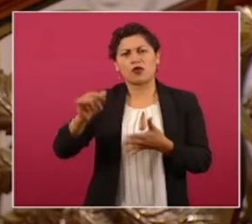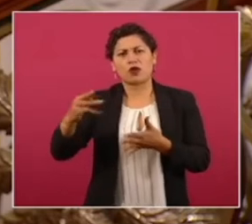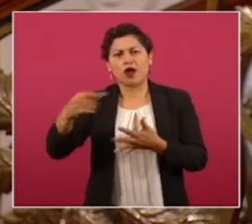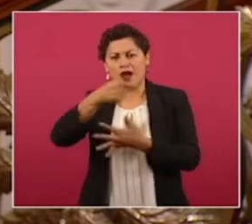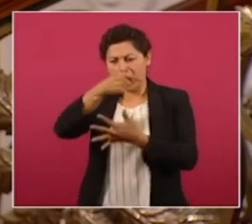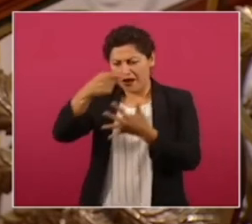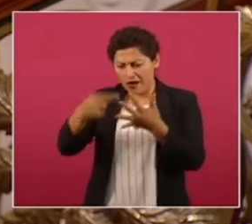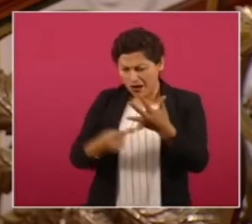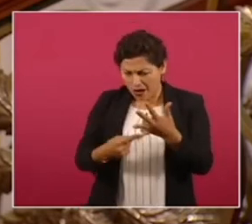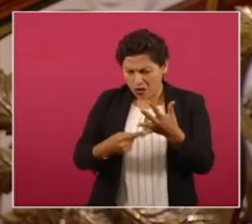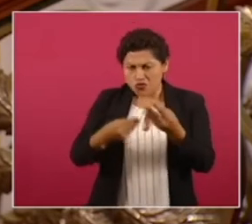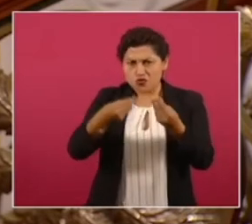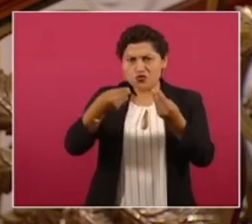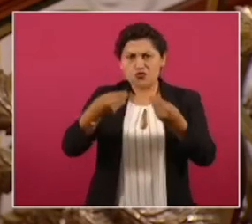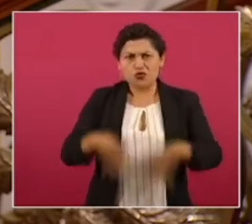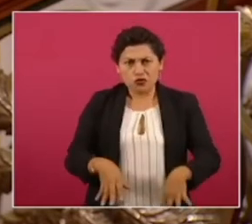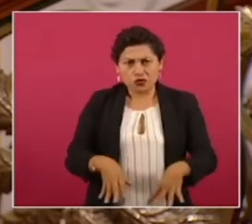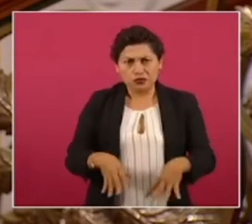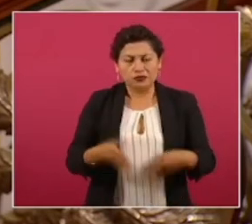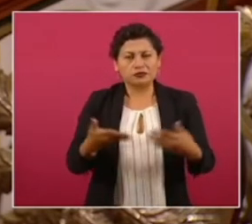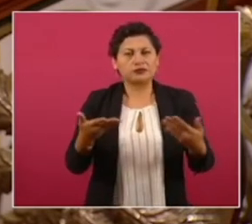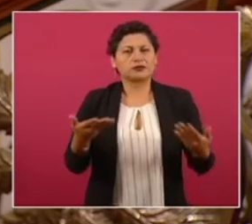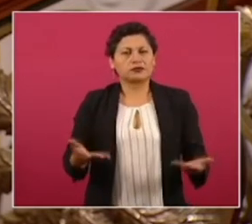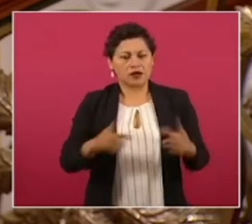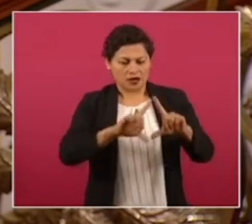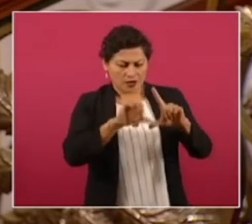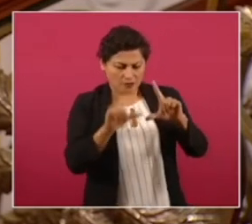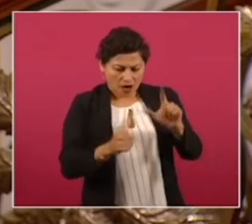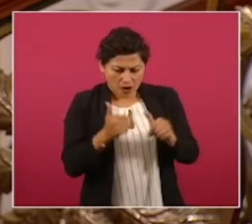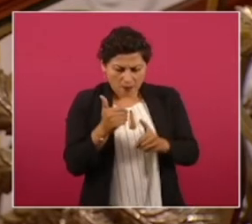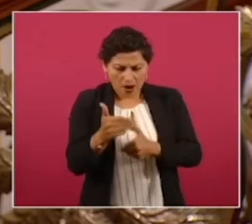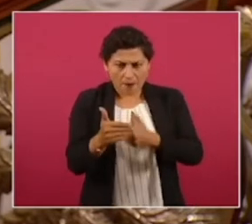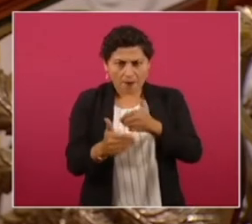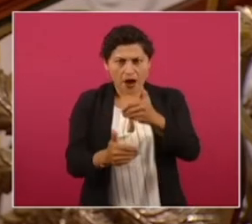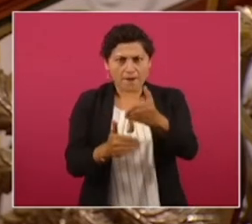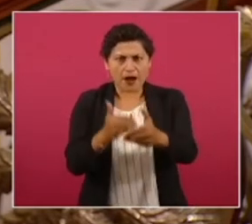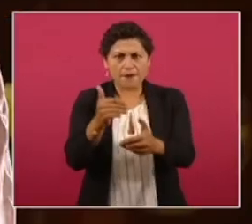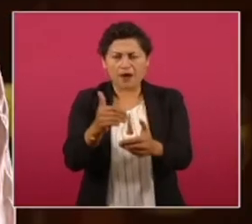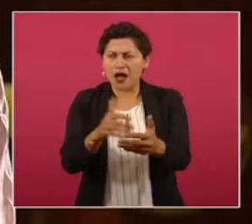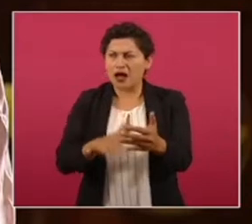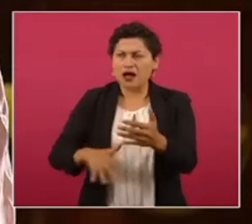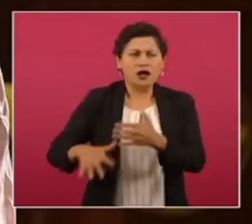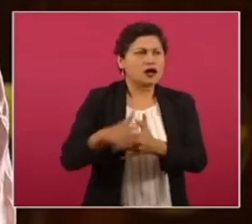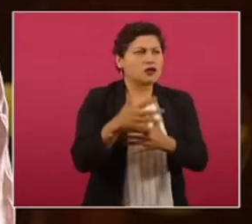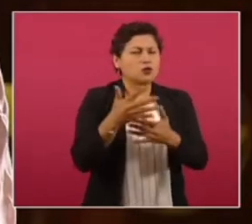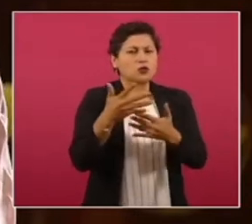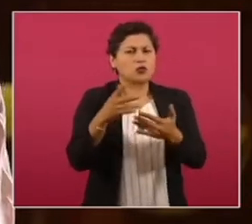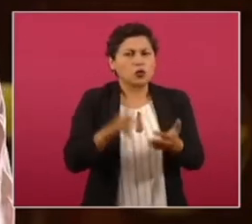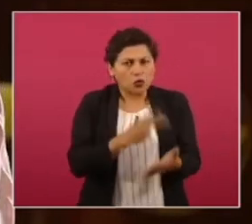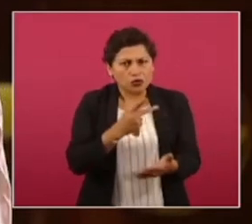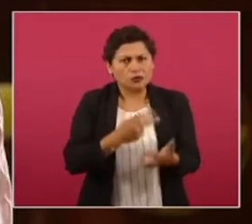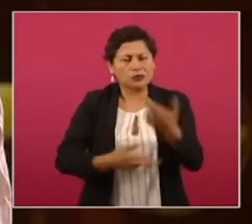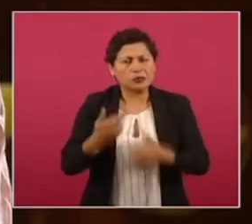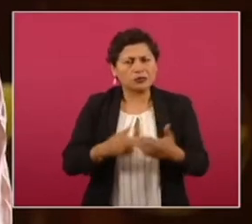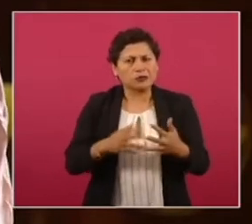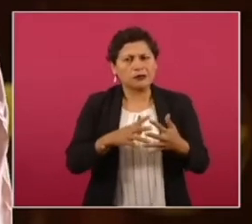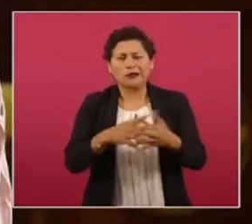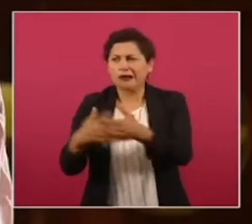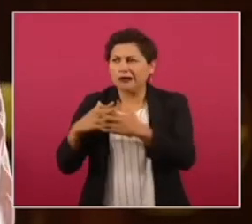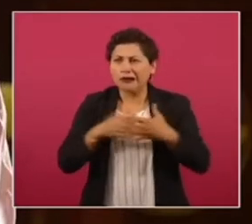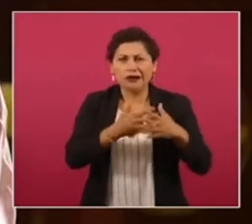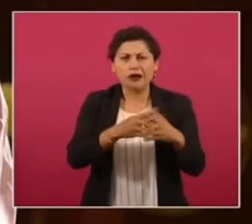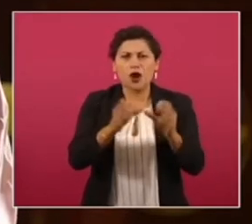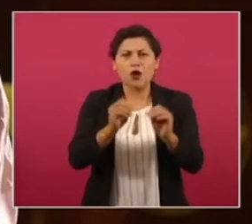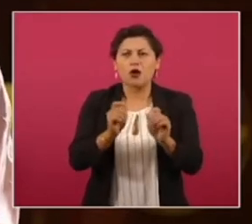esa coyuntura que dirigía nuestra República a profundizar la inestabilidad o entregarse a una nueva